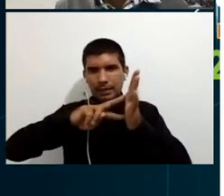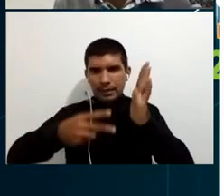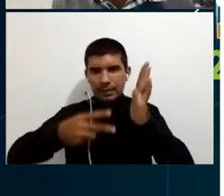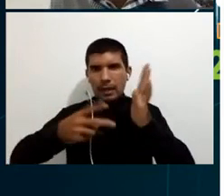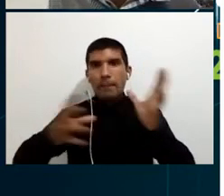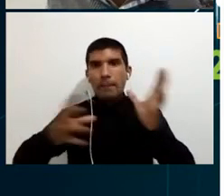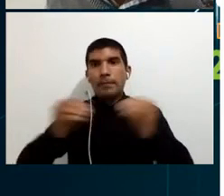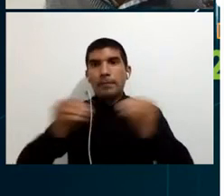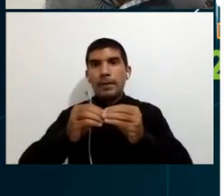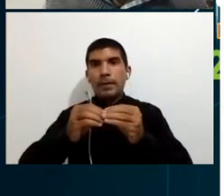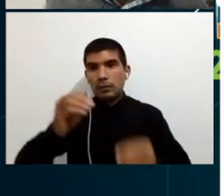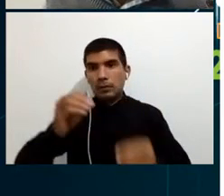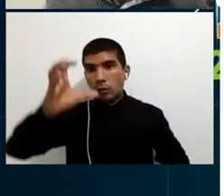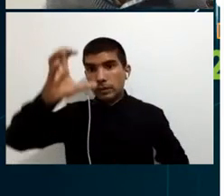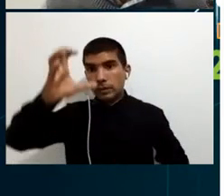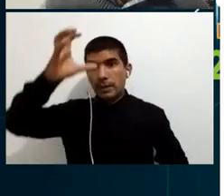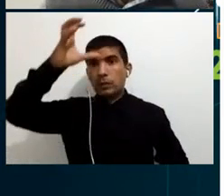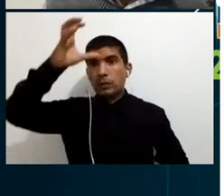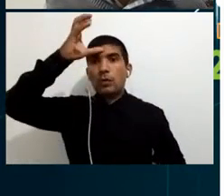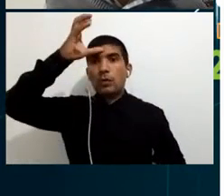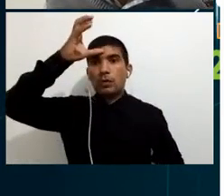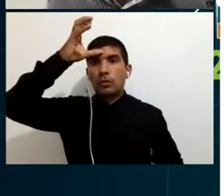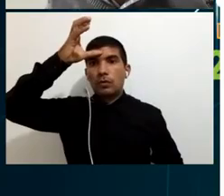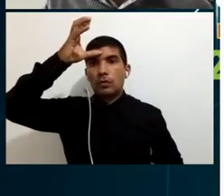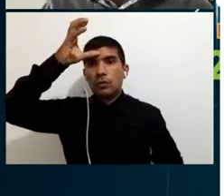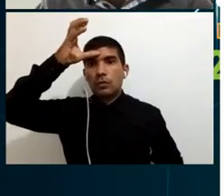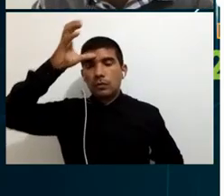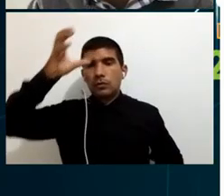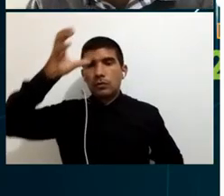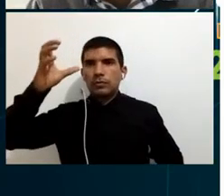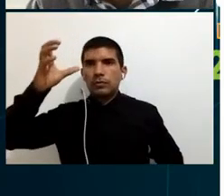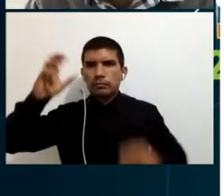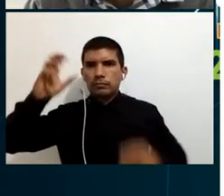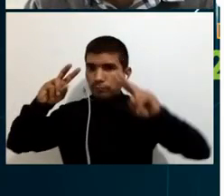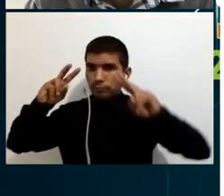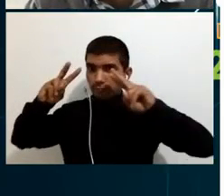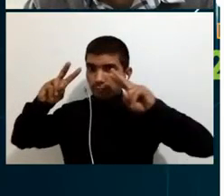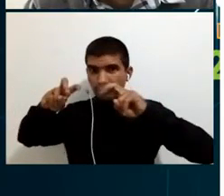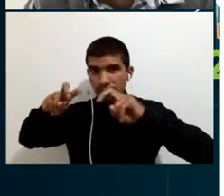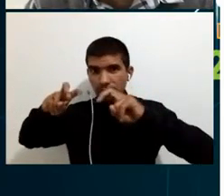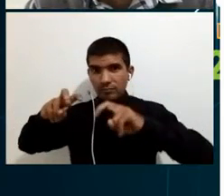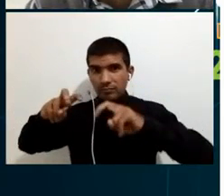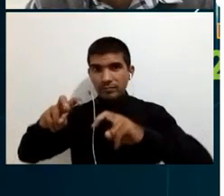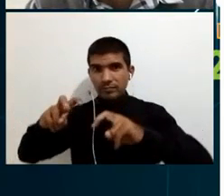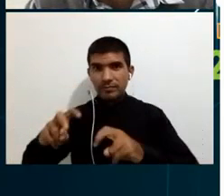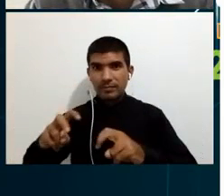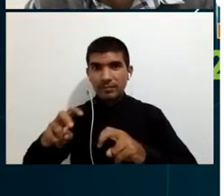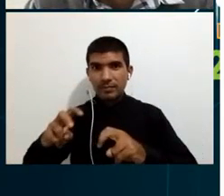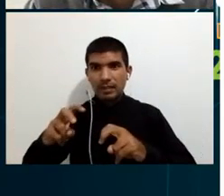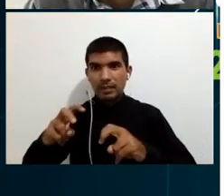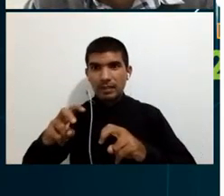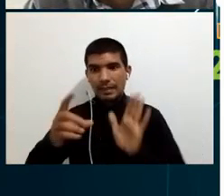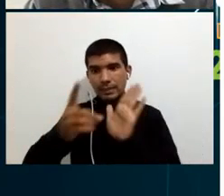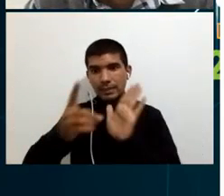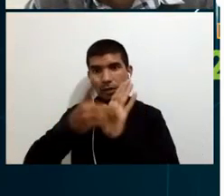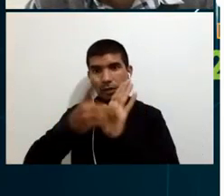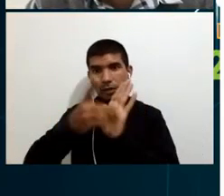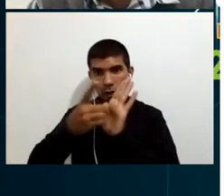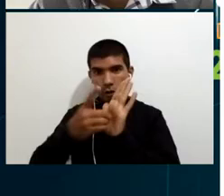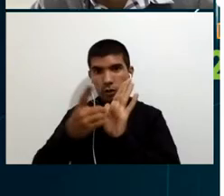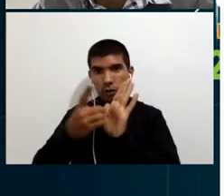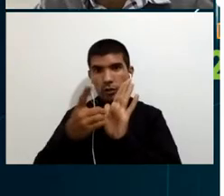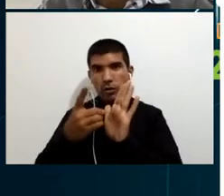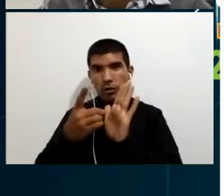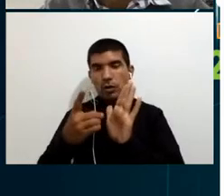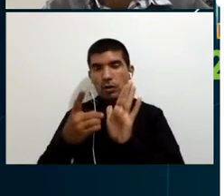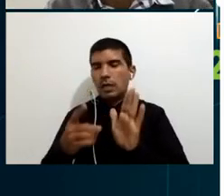quieren la buscan en el diccionario de la RAE, que me parece a mí que es lo más importante, es que satisfagan las necesidades de personas y comunidades.